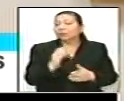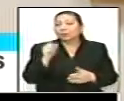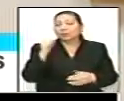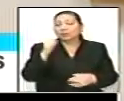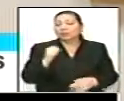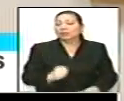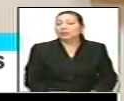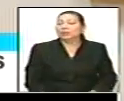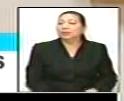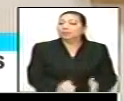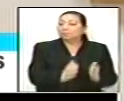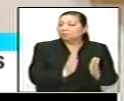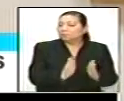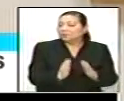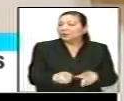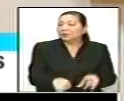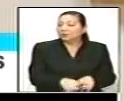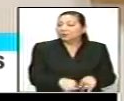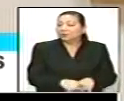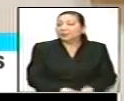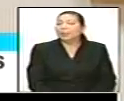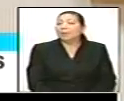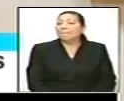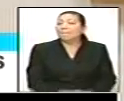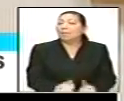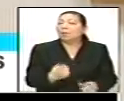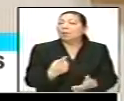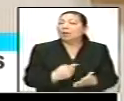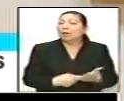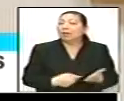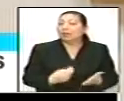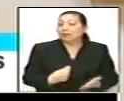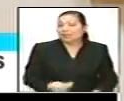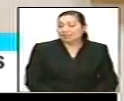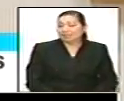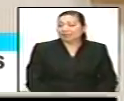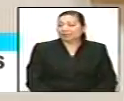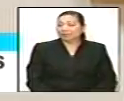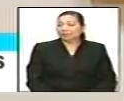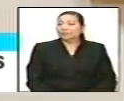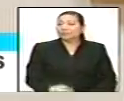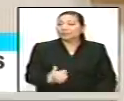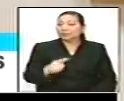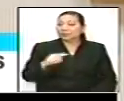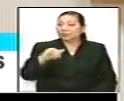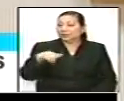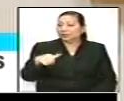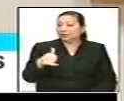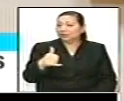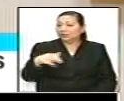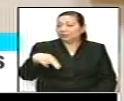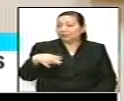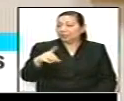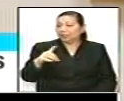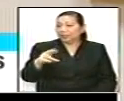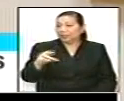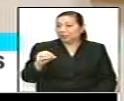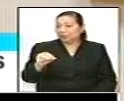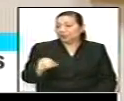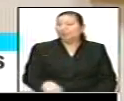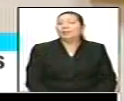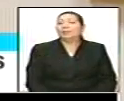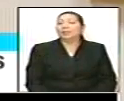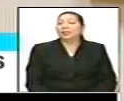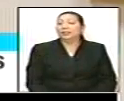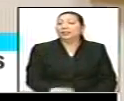derecho, organizarse también, pero el para qué nos llamaba la atención Alejandro, porque cree que